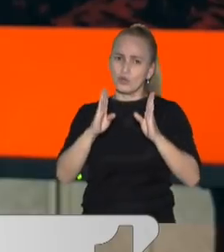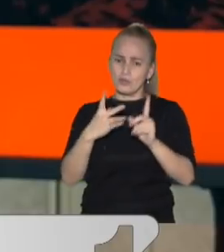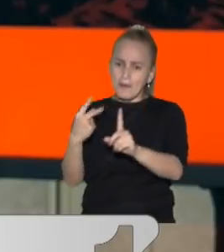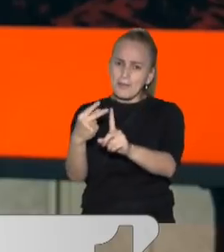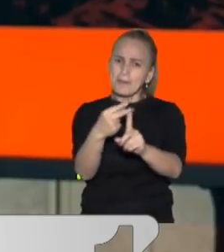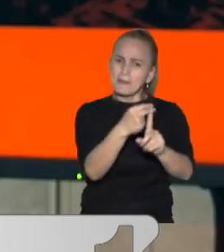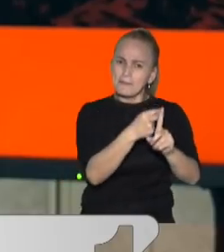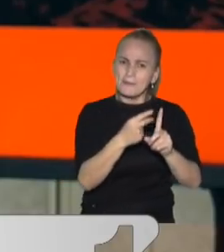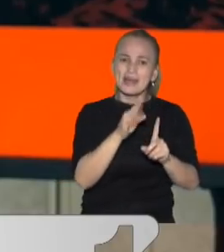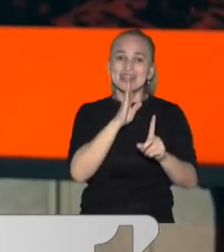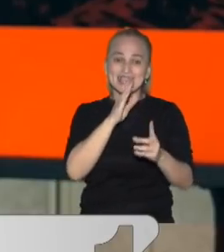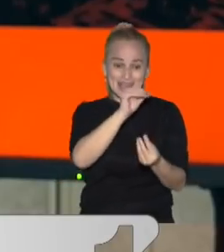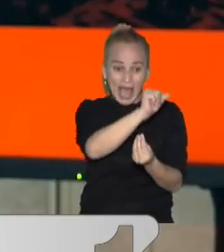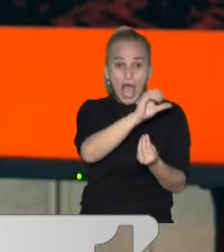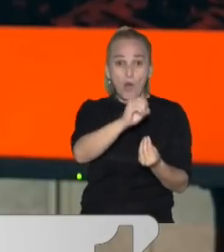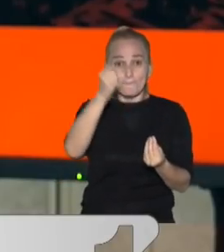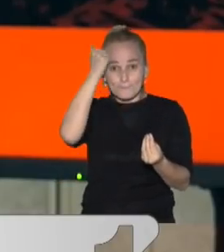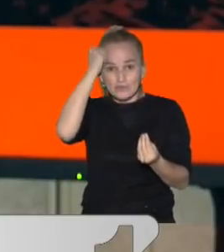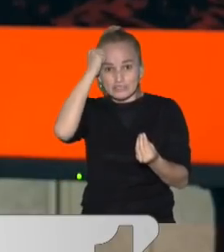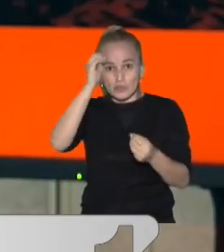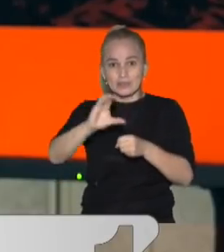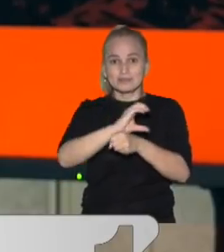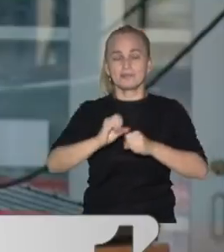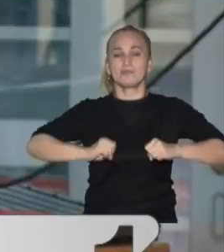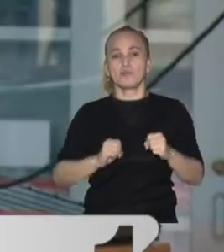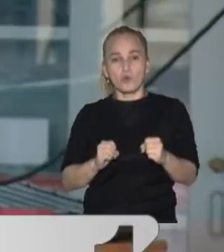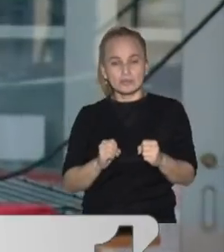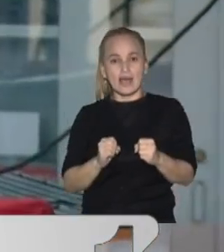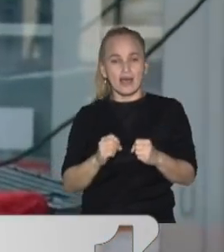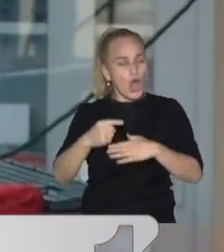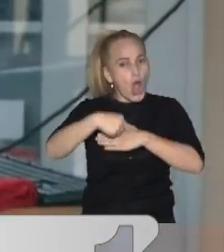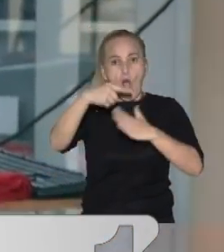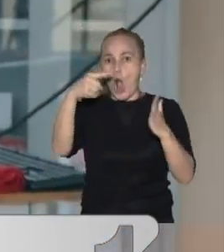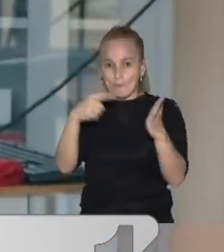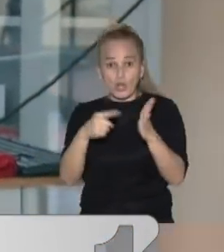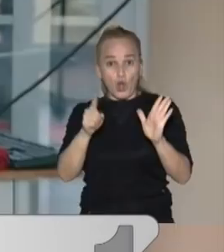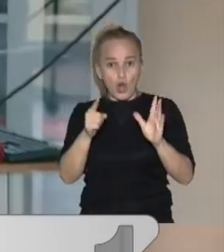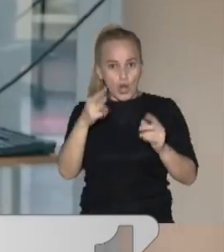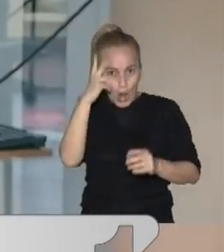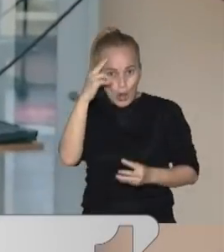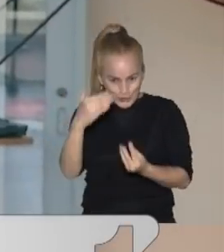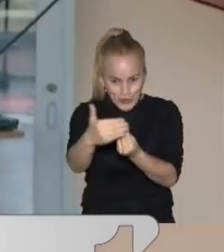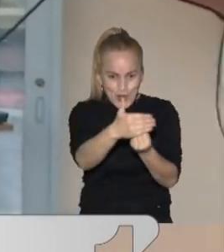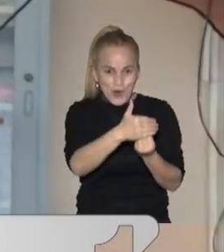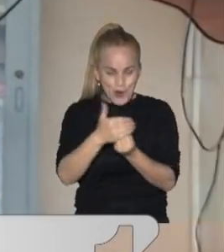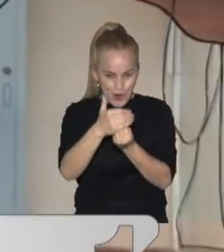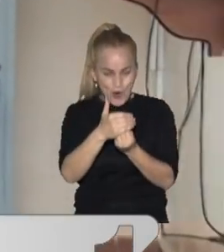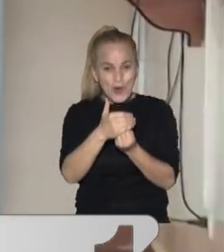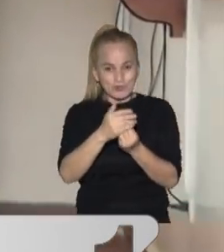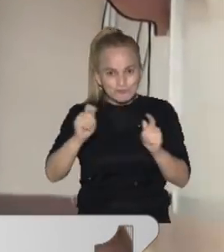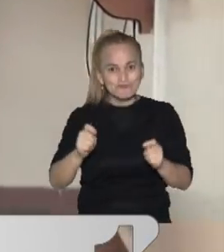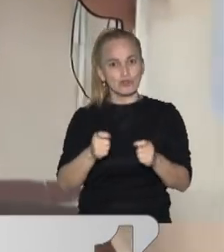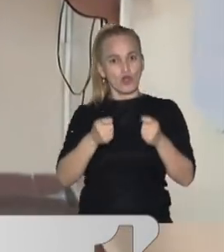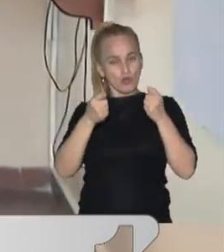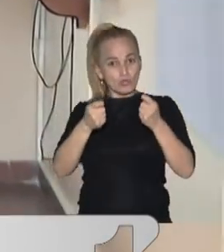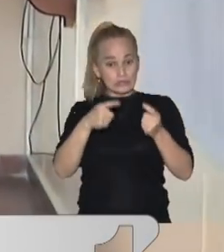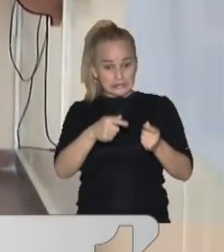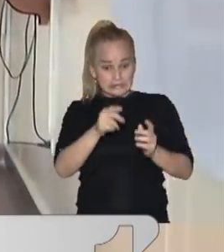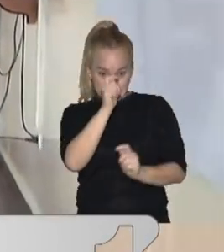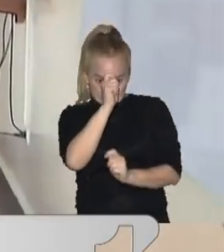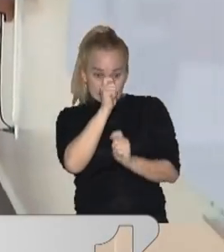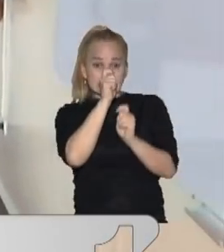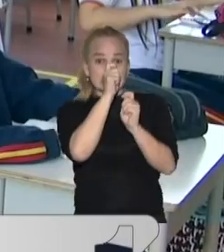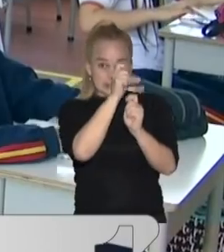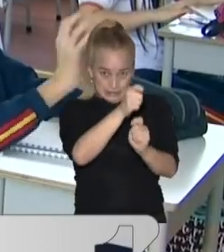vacunación plena de las maestras y maestros de la ciudad de Bogotá. No solo por protegerles, por supuesto, son unas personas de la mayor importancia